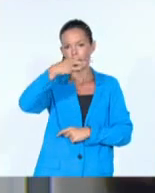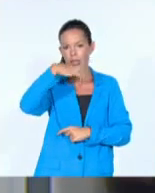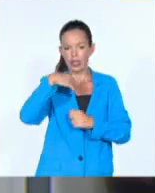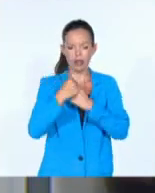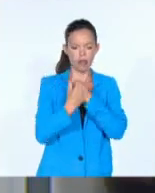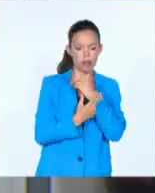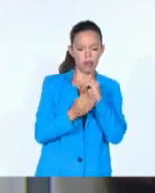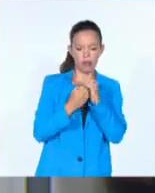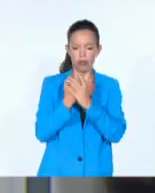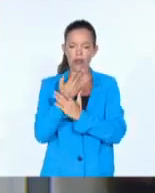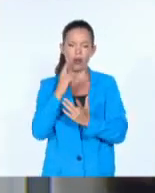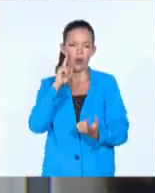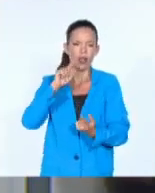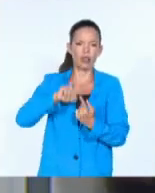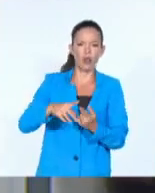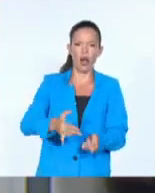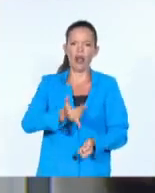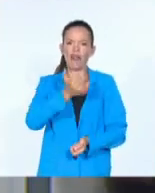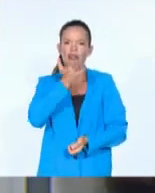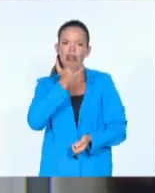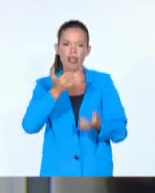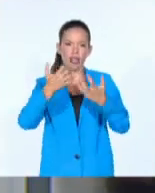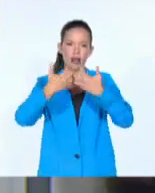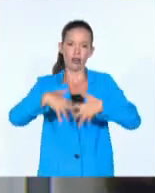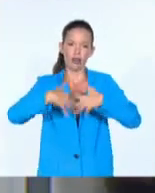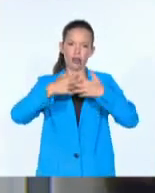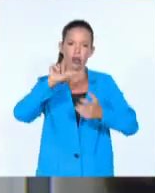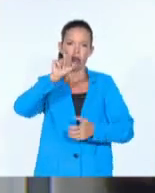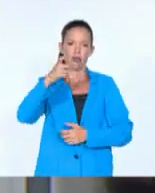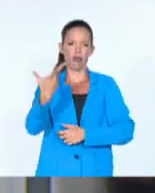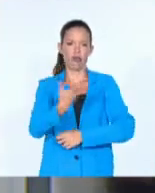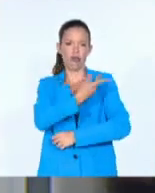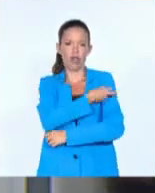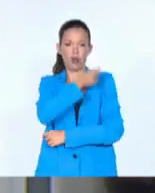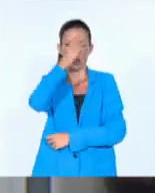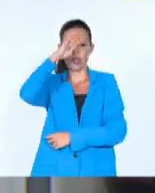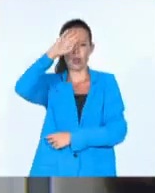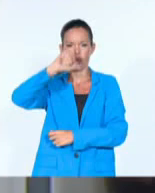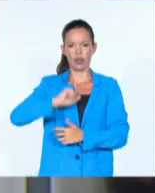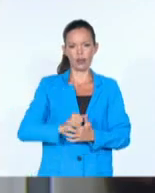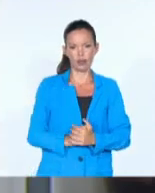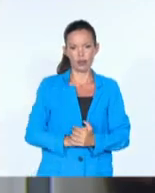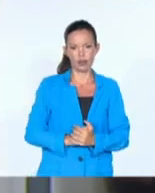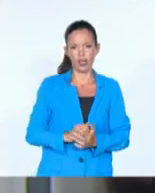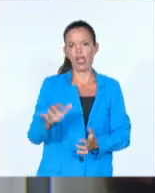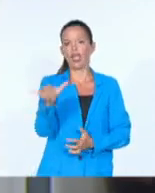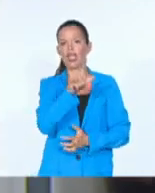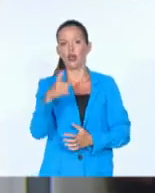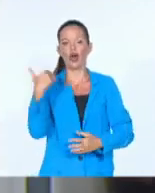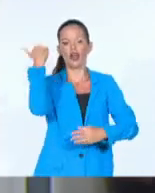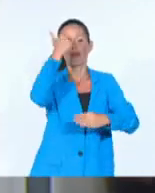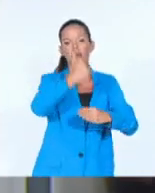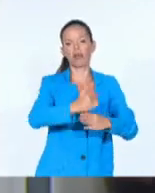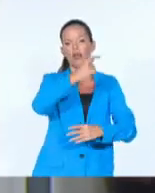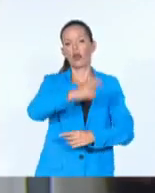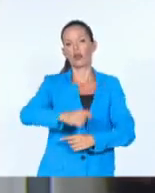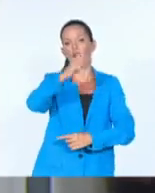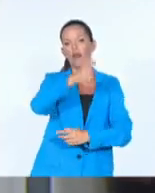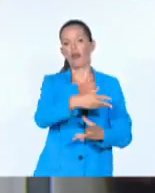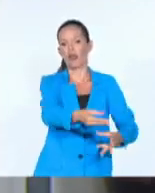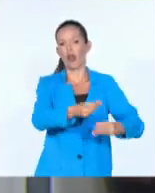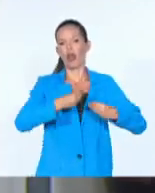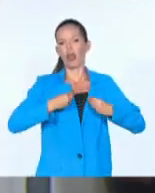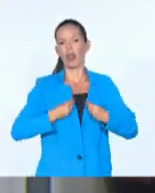industrialización de las vacunas cubanas se obstaculizó incluso la adquisición de oxígeno medicinal en terceros países y el